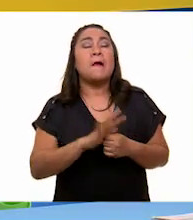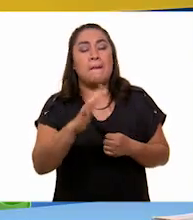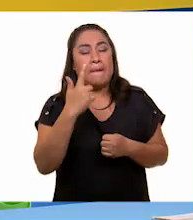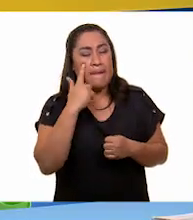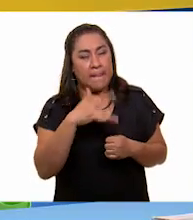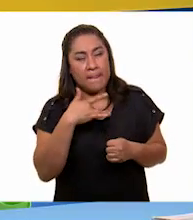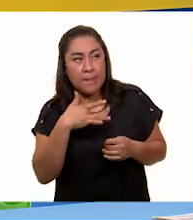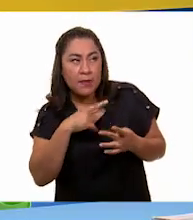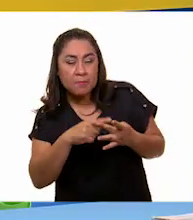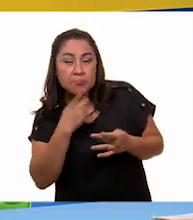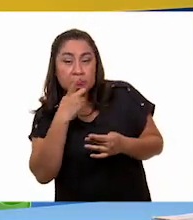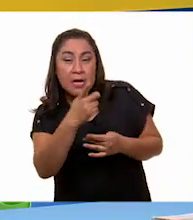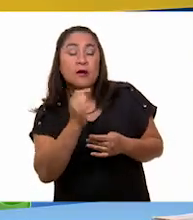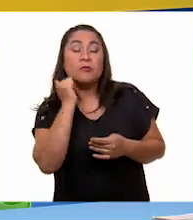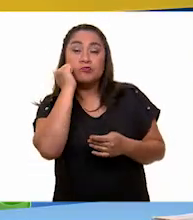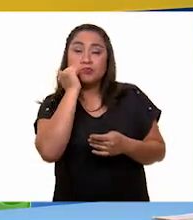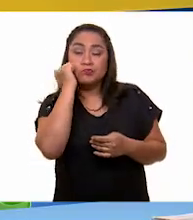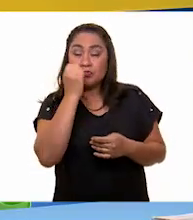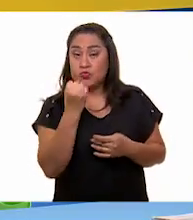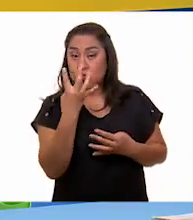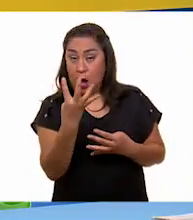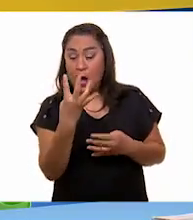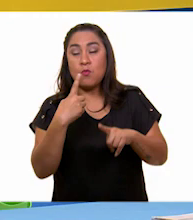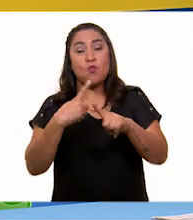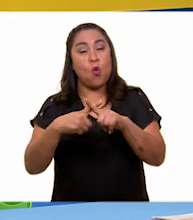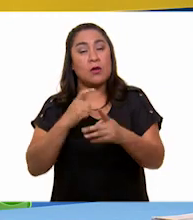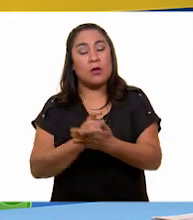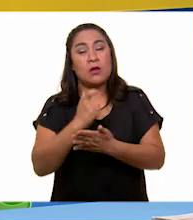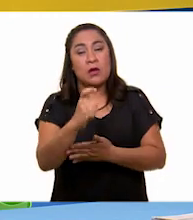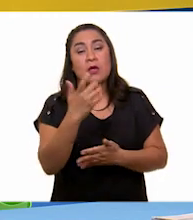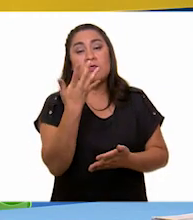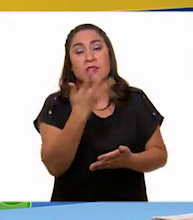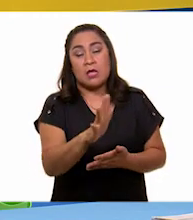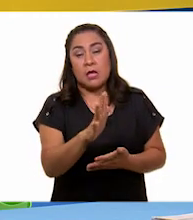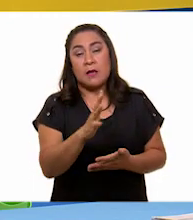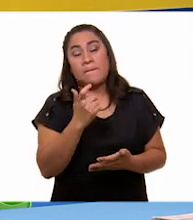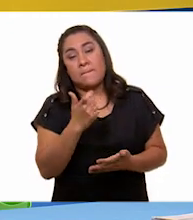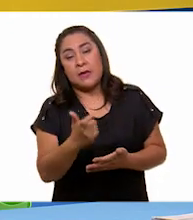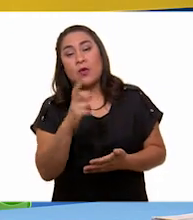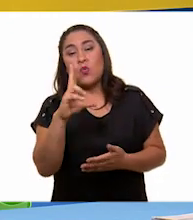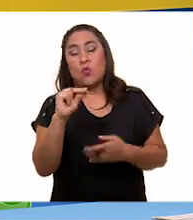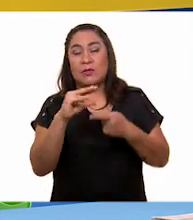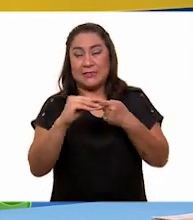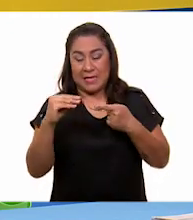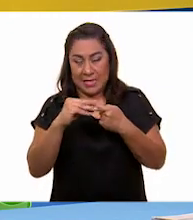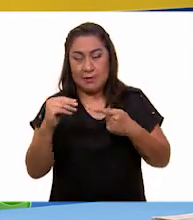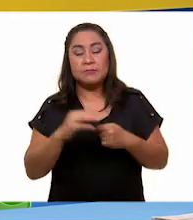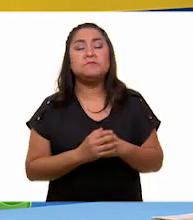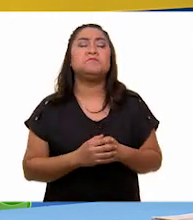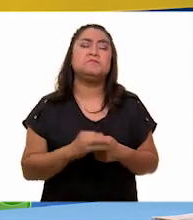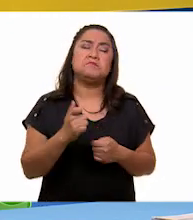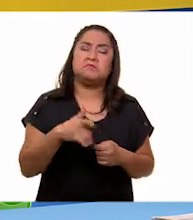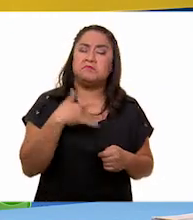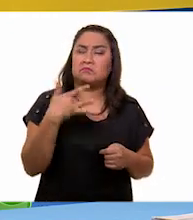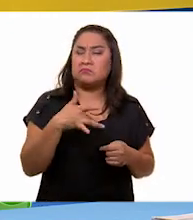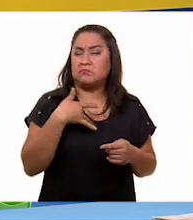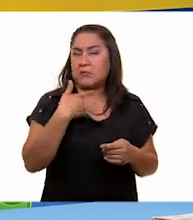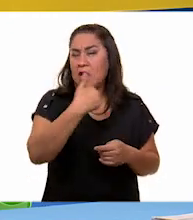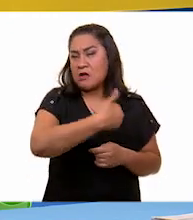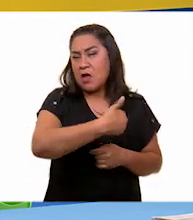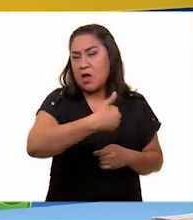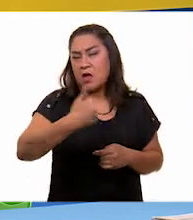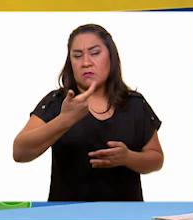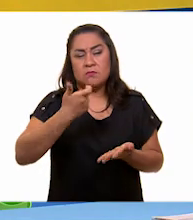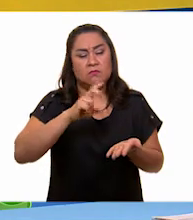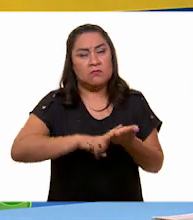siguiente paquete tiene 4 jabones por 10 pesos con 80 centavos. Así que el precio de cada jabón es